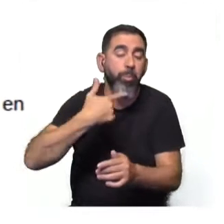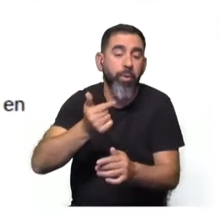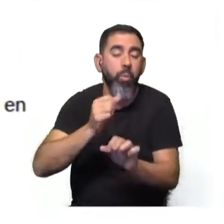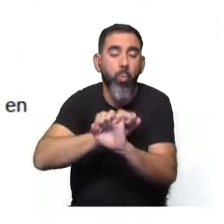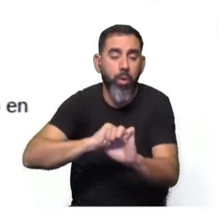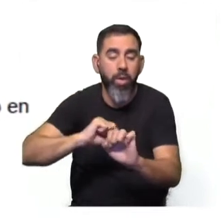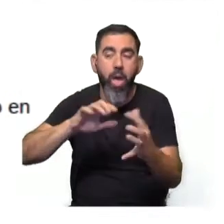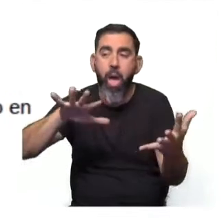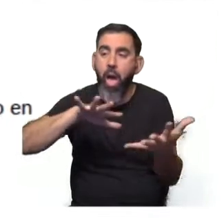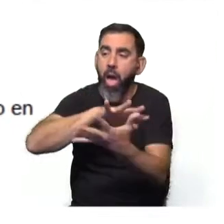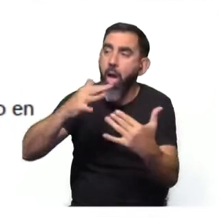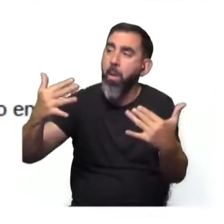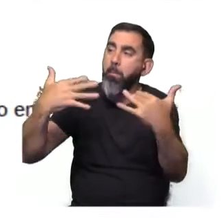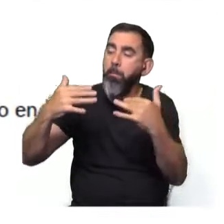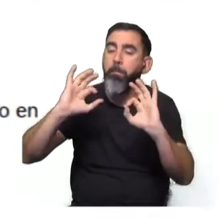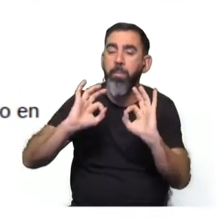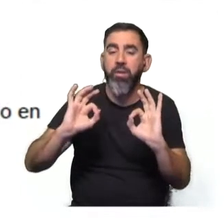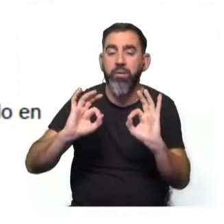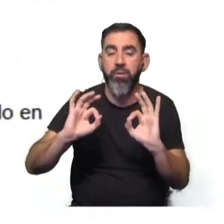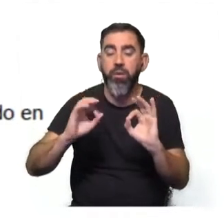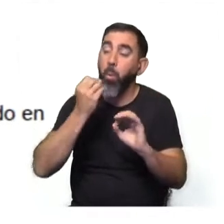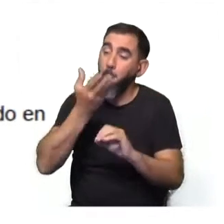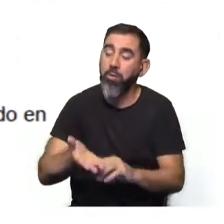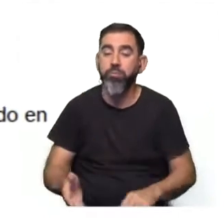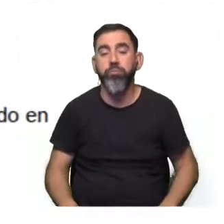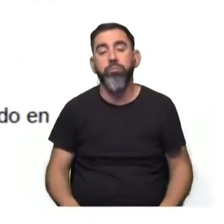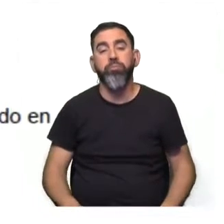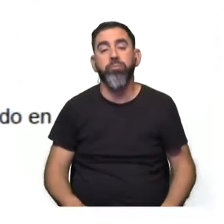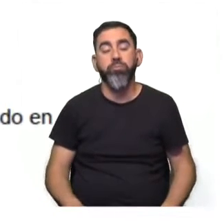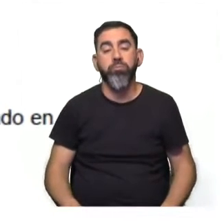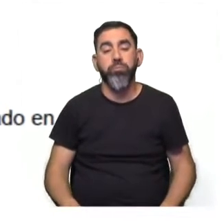climatizar un ambiente en forma aceptable.